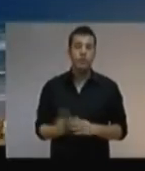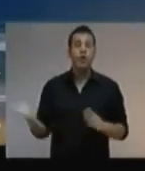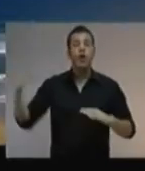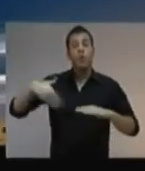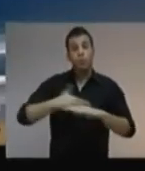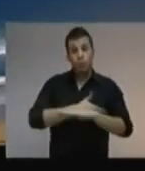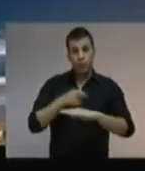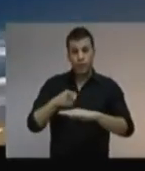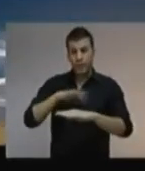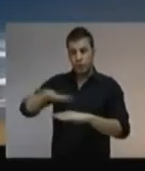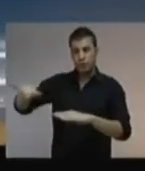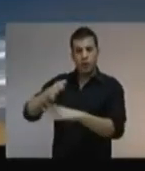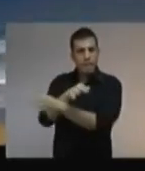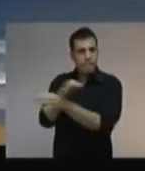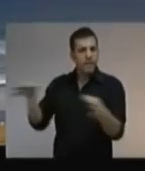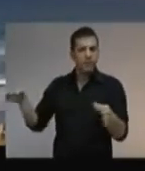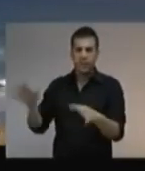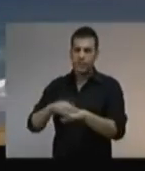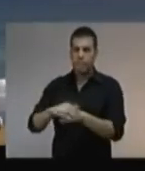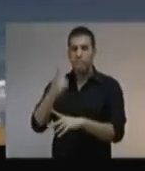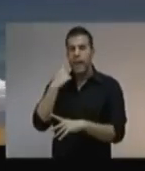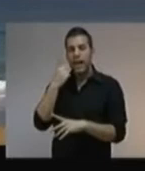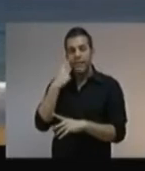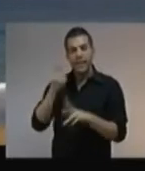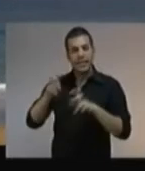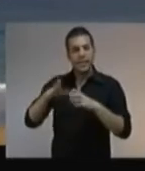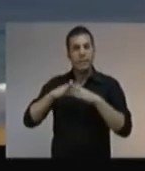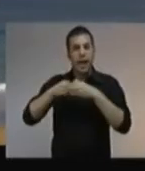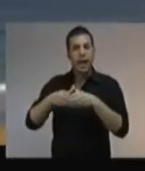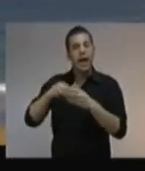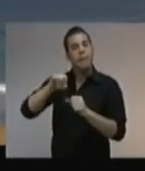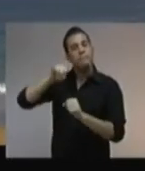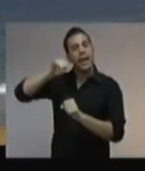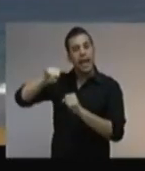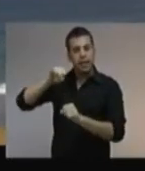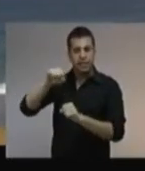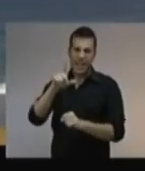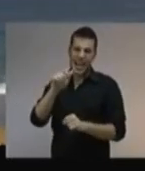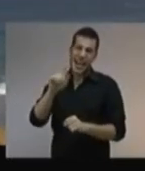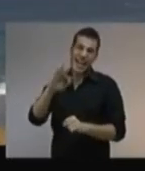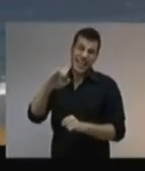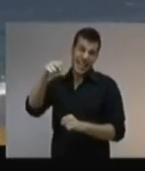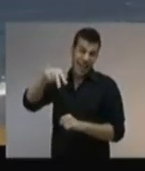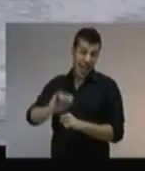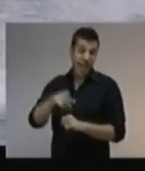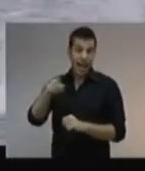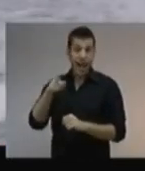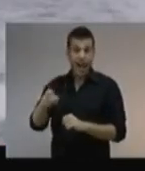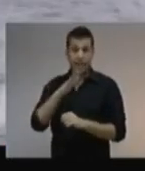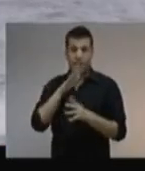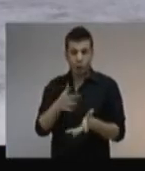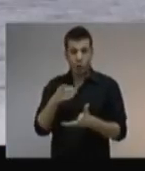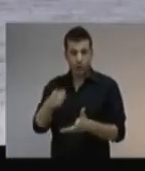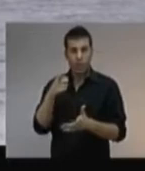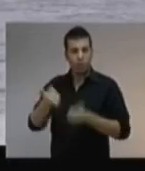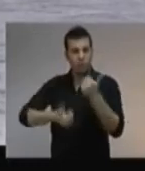El puerto de la capital es un lugar perfecto para asistir a una demostración de vela latina. Este tipo de barco canario con el que hoy se realizan